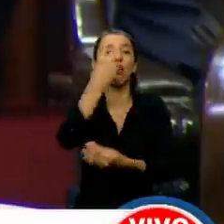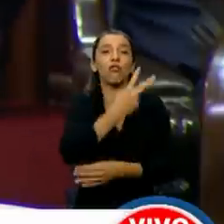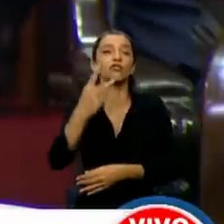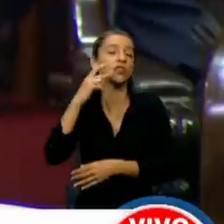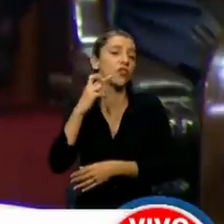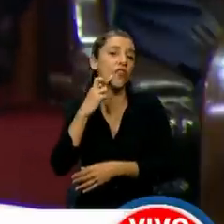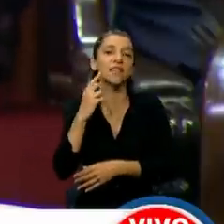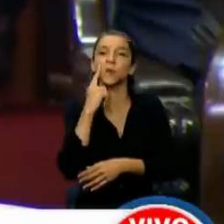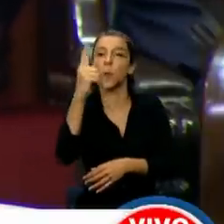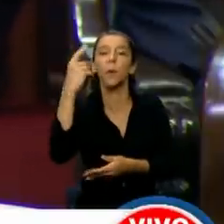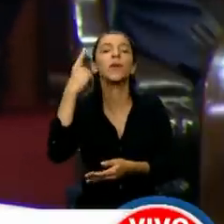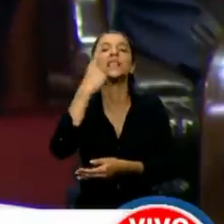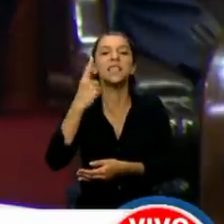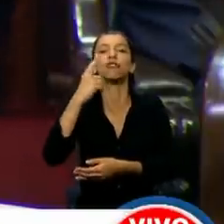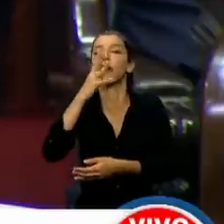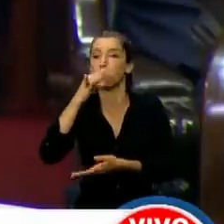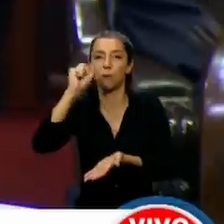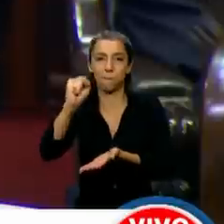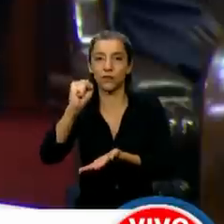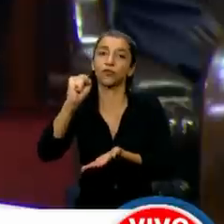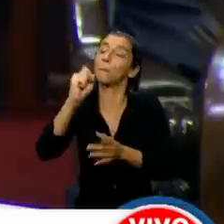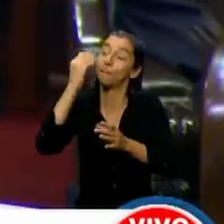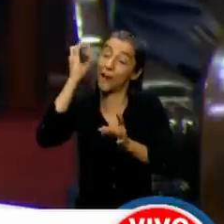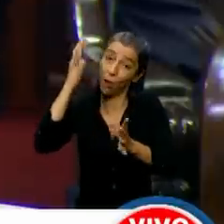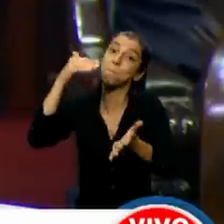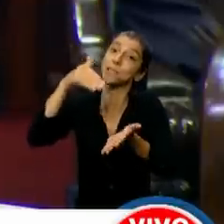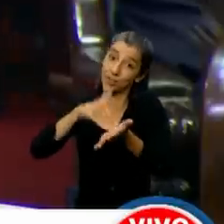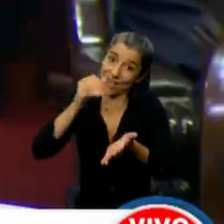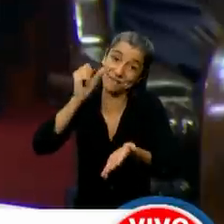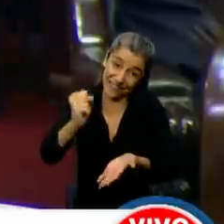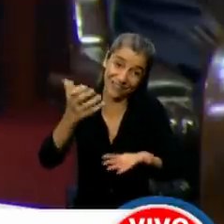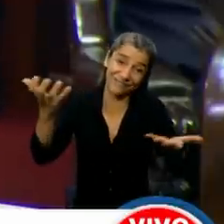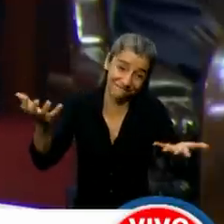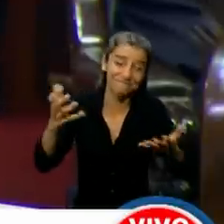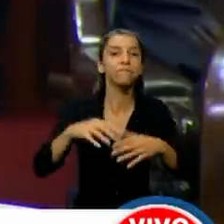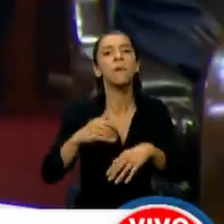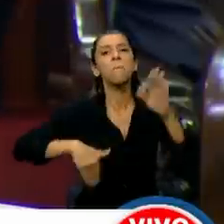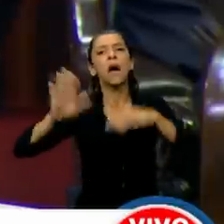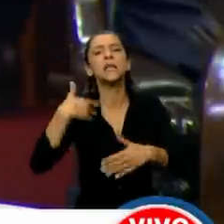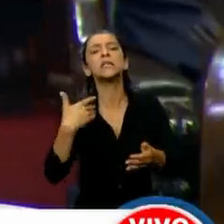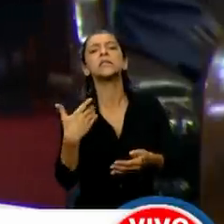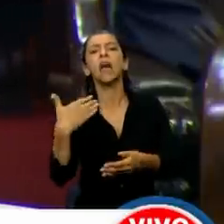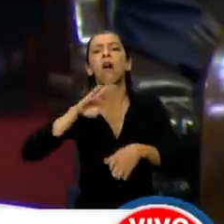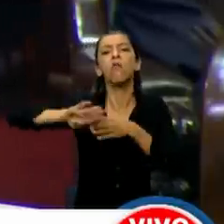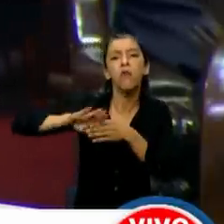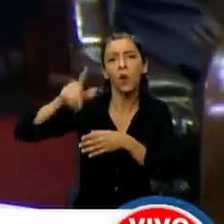mil 114 pesos millones perdón los mayores deudores saben quiénes son edenor y edesur edenor con